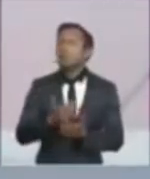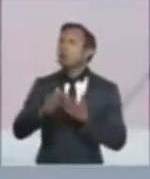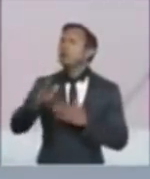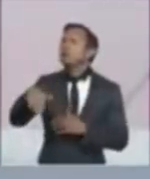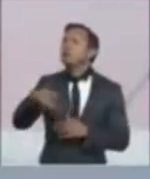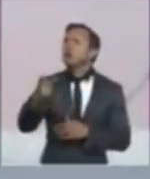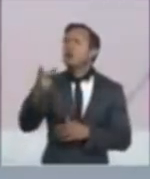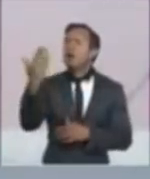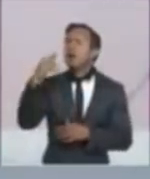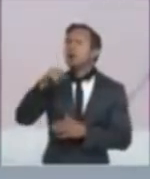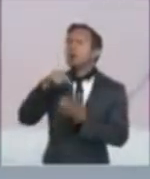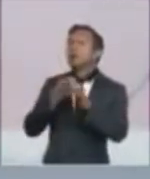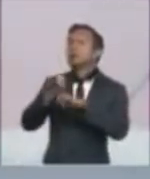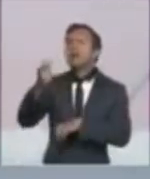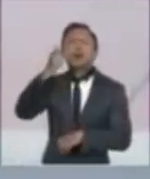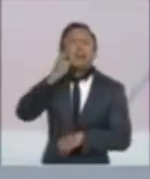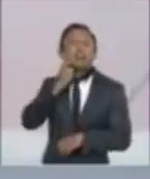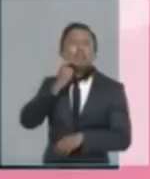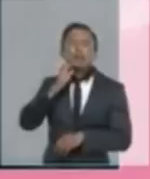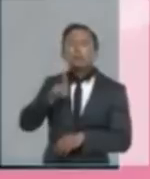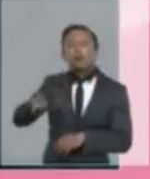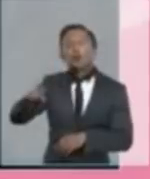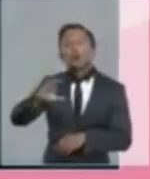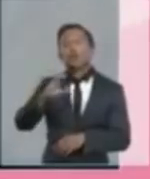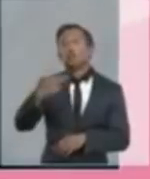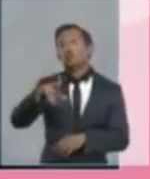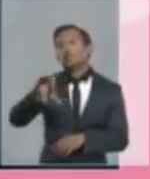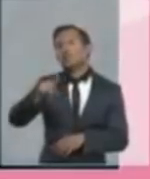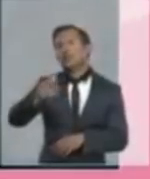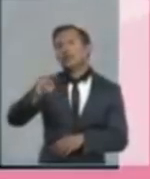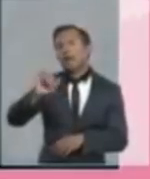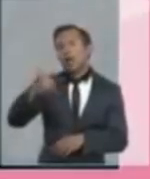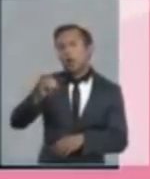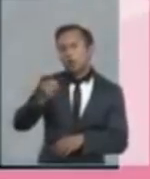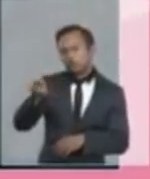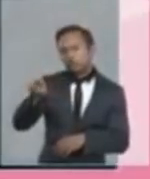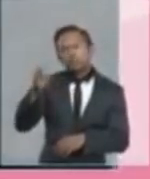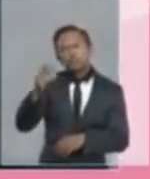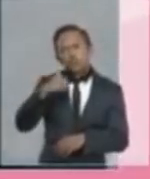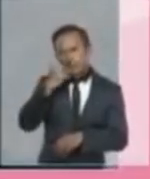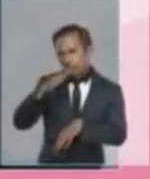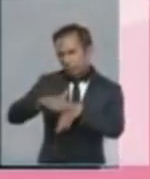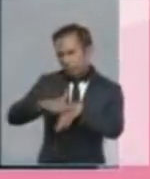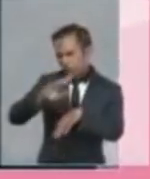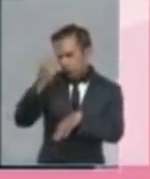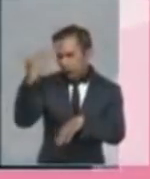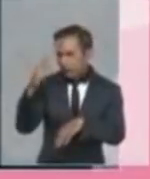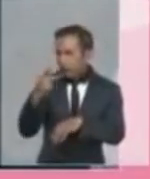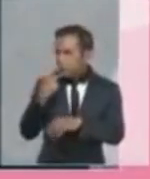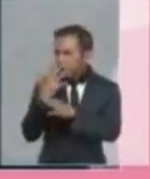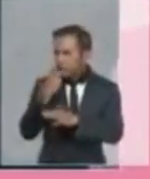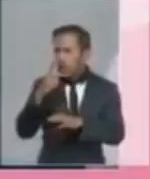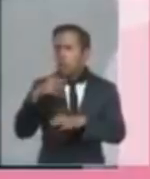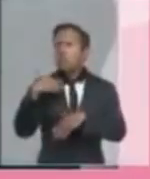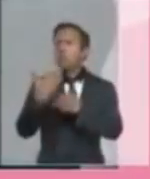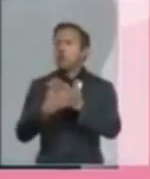en Guerrero, que llamó mucho la atención, permítame que la recuerde, habló de que había una posibilidad de hacer una amnistía. Le